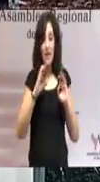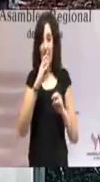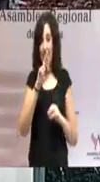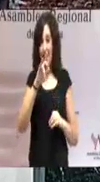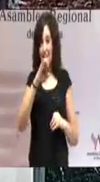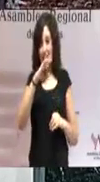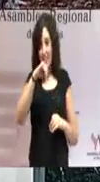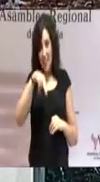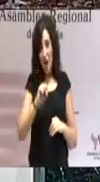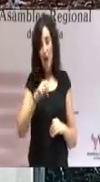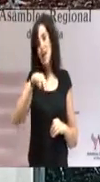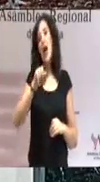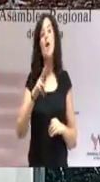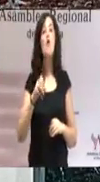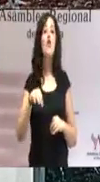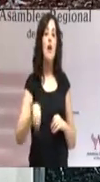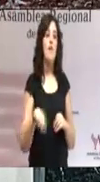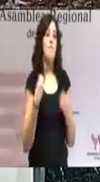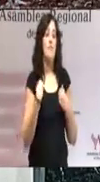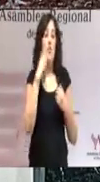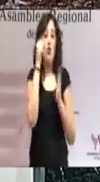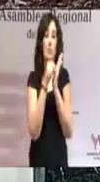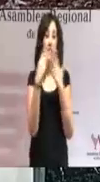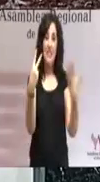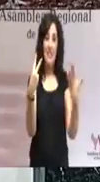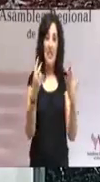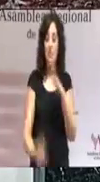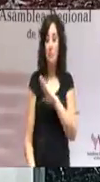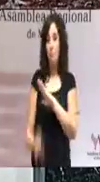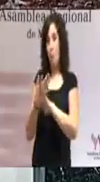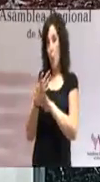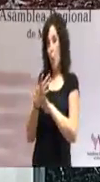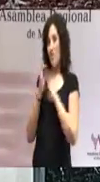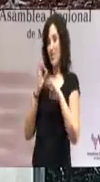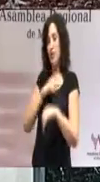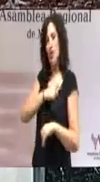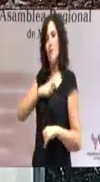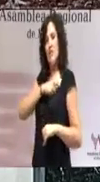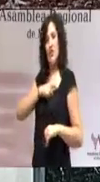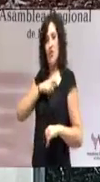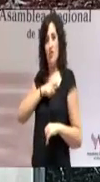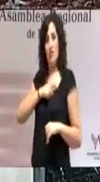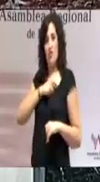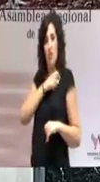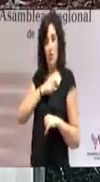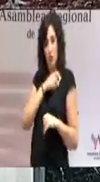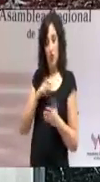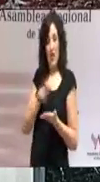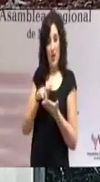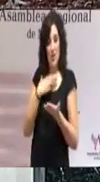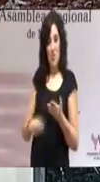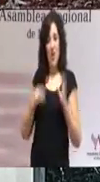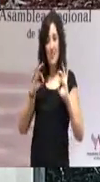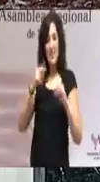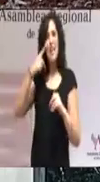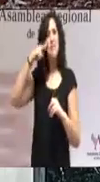Cristina Narbona, en el año 2007 creó una comisión en esta región con